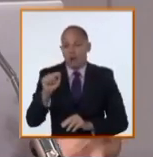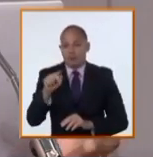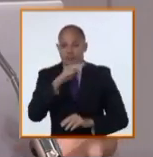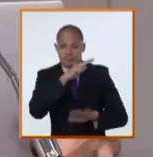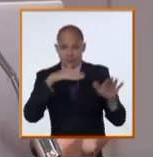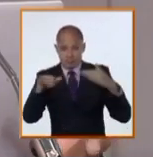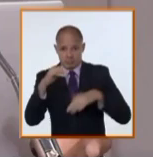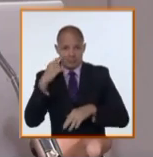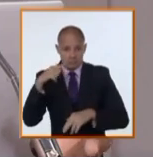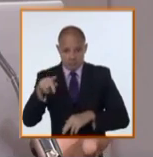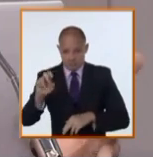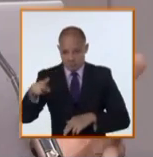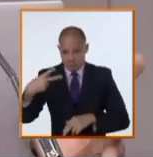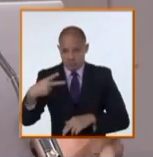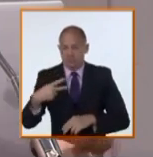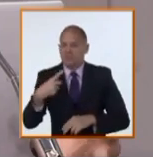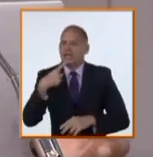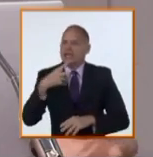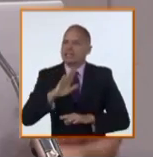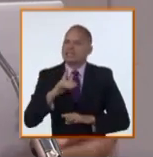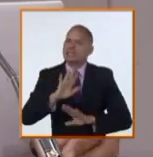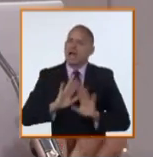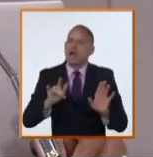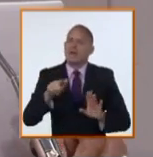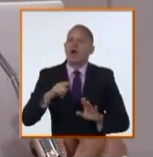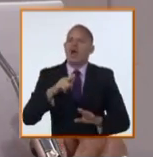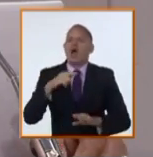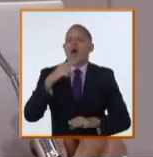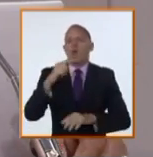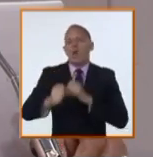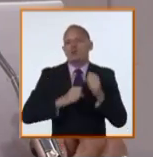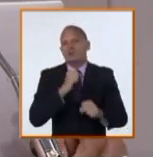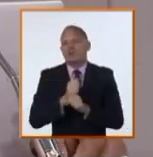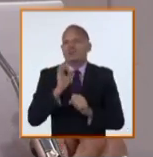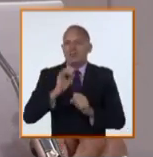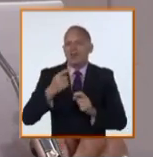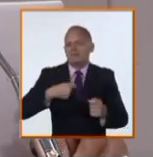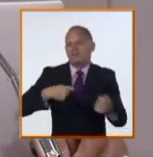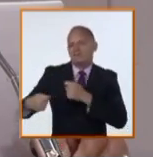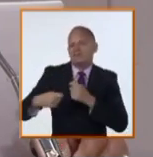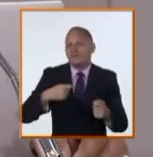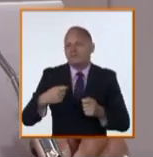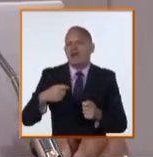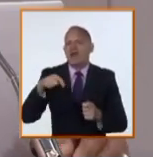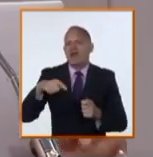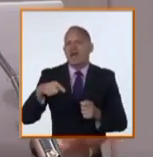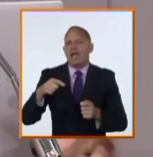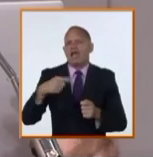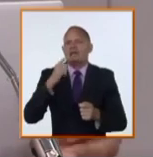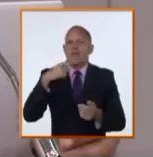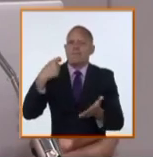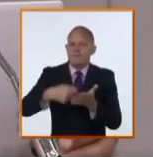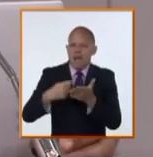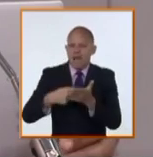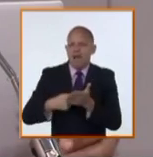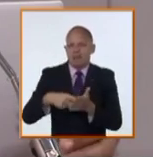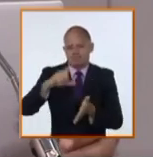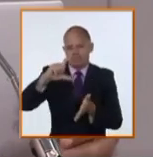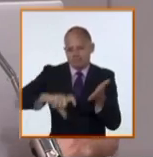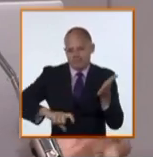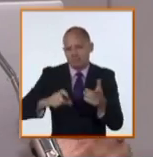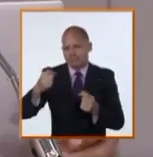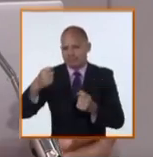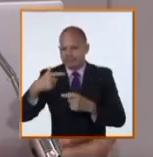el comercio electrónico No es ajeno al turismo ya nosotros en épocas anteriores donde se dio la posibilidad